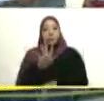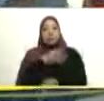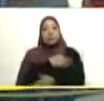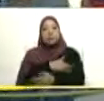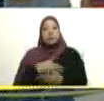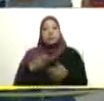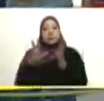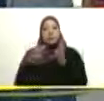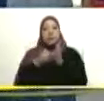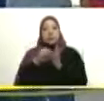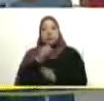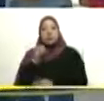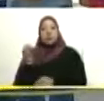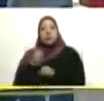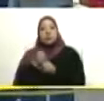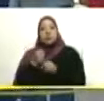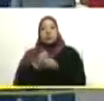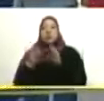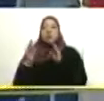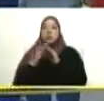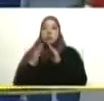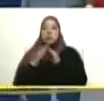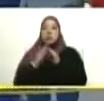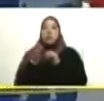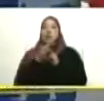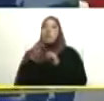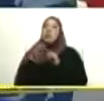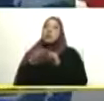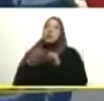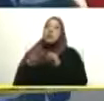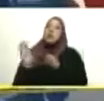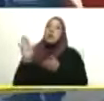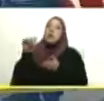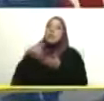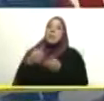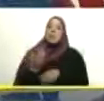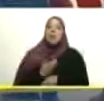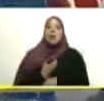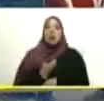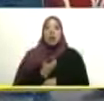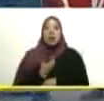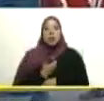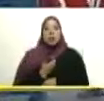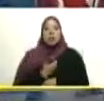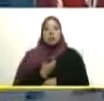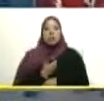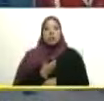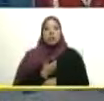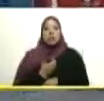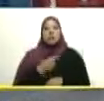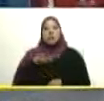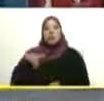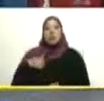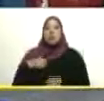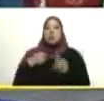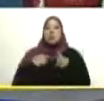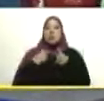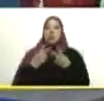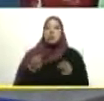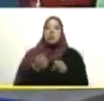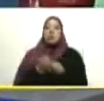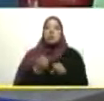4.800.000. Nosotros desde la ciudad de Coro, municipio Miranda, aquí está nuestro alcalde Henry Hernández, nuestra vocera de la